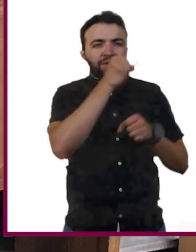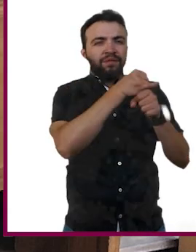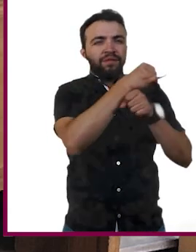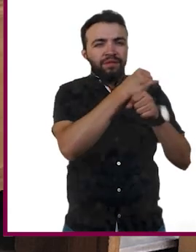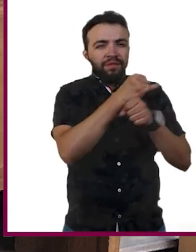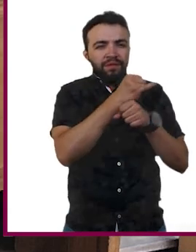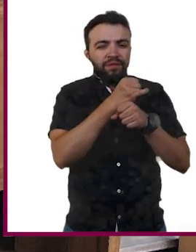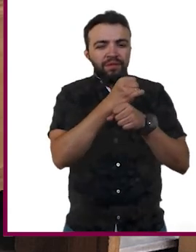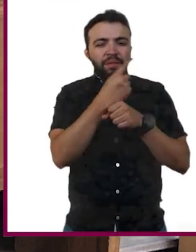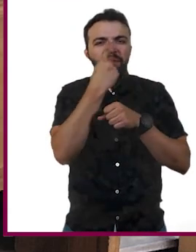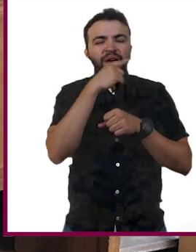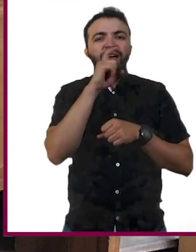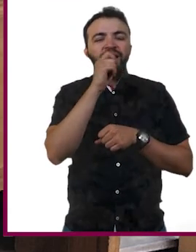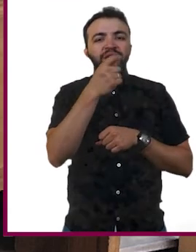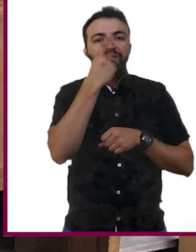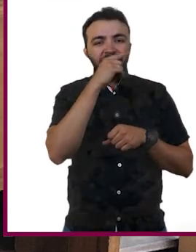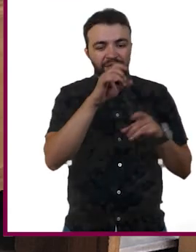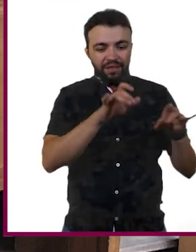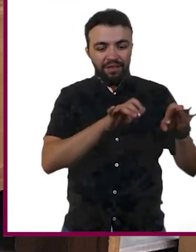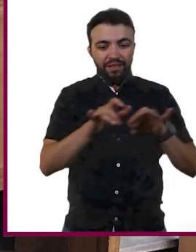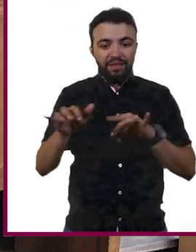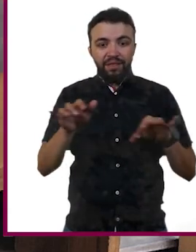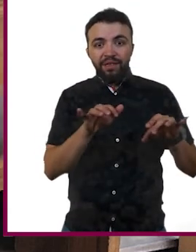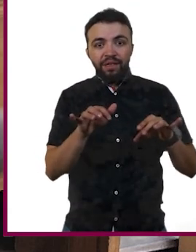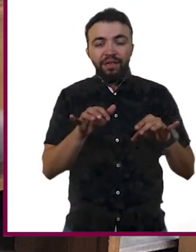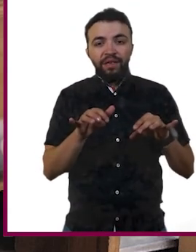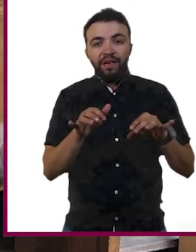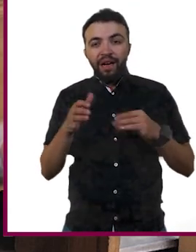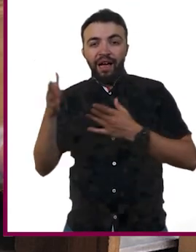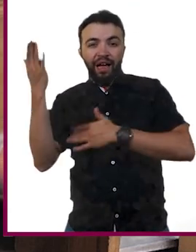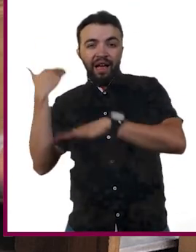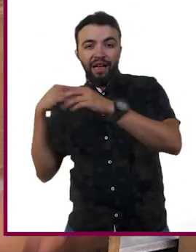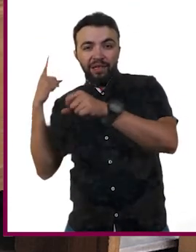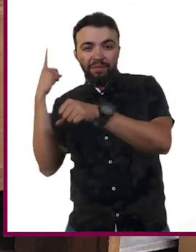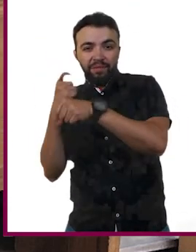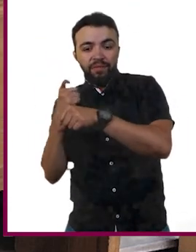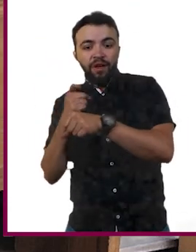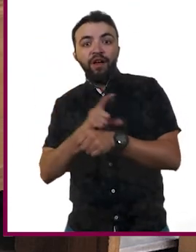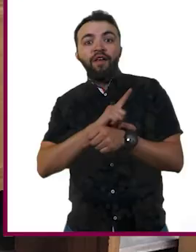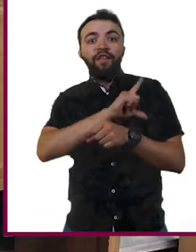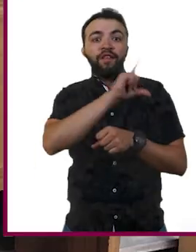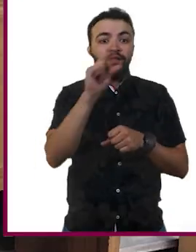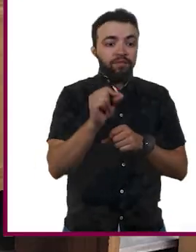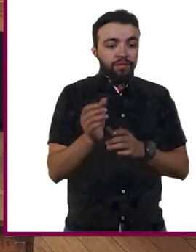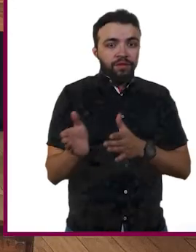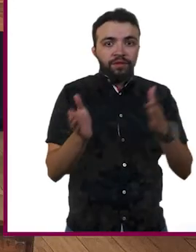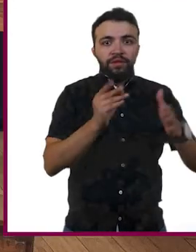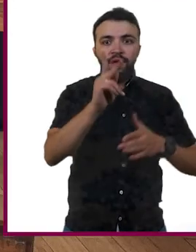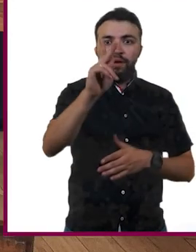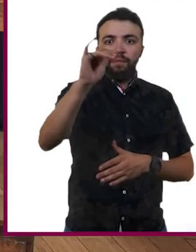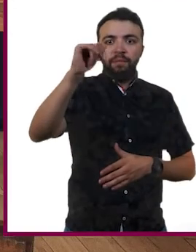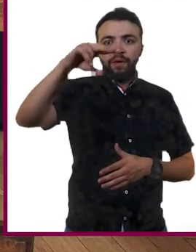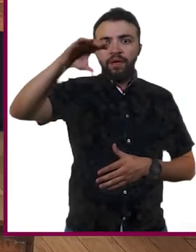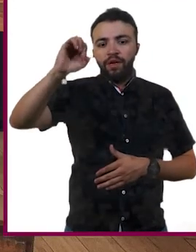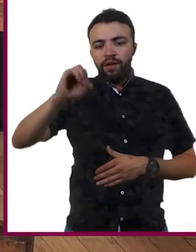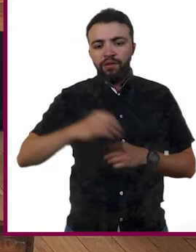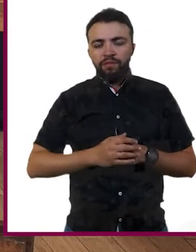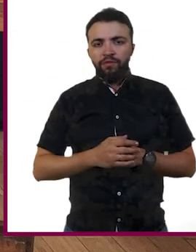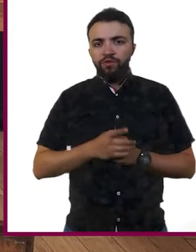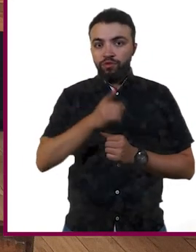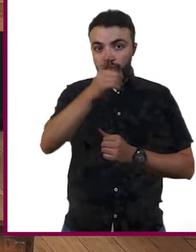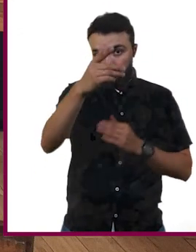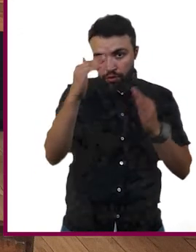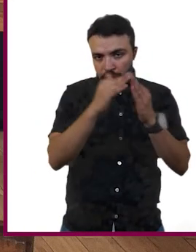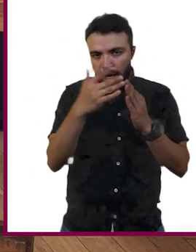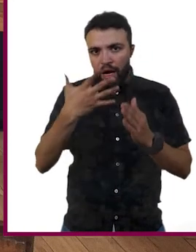investigación que seguro hubo para que del clavecín apareciera el piano como lo conocemos hoy. ¿Te imaginas? ¿En tu casa hay alguien